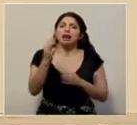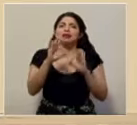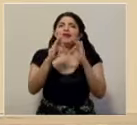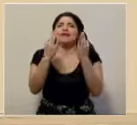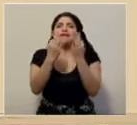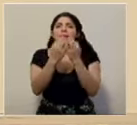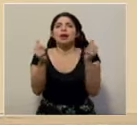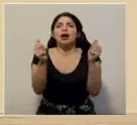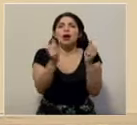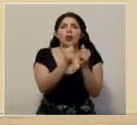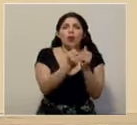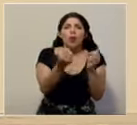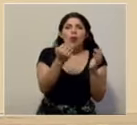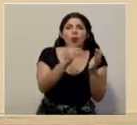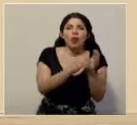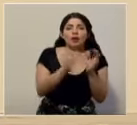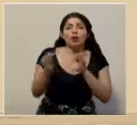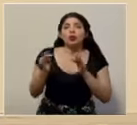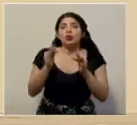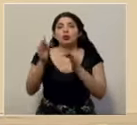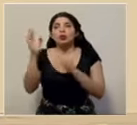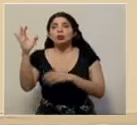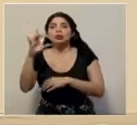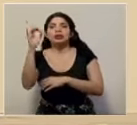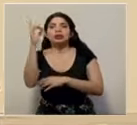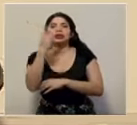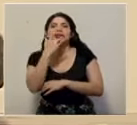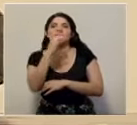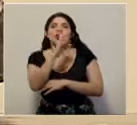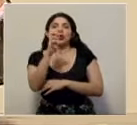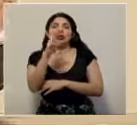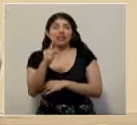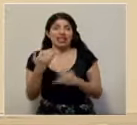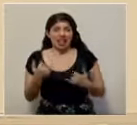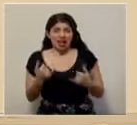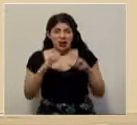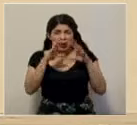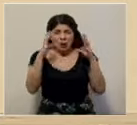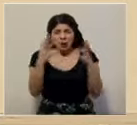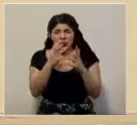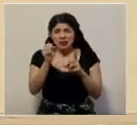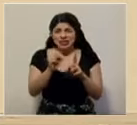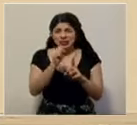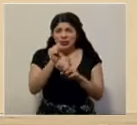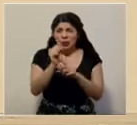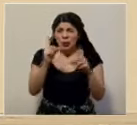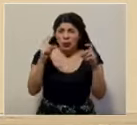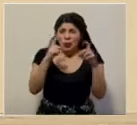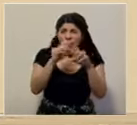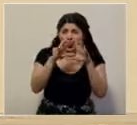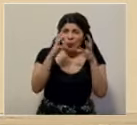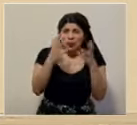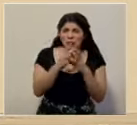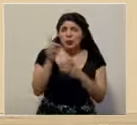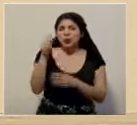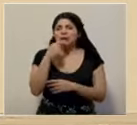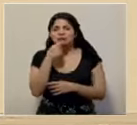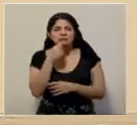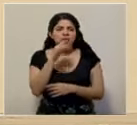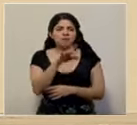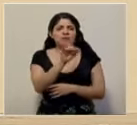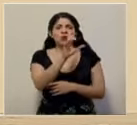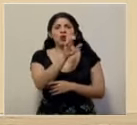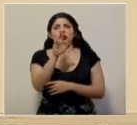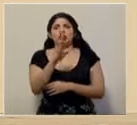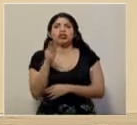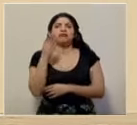de familias, turistas que escogen a Costa Rica en un contexto tan complicado como el que vive el mundo actualmente, escogen Costa Rica